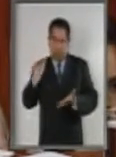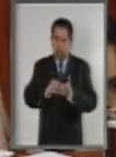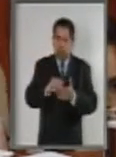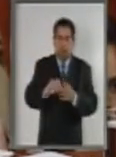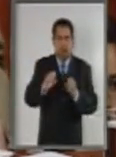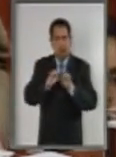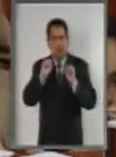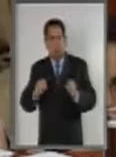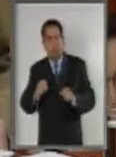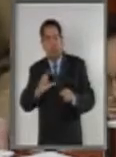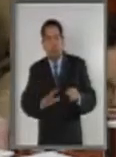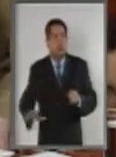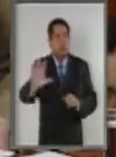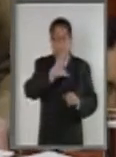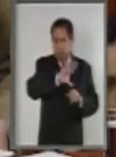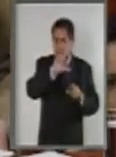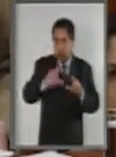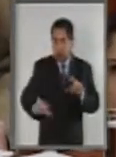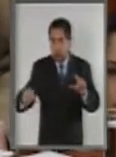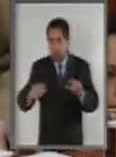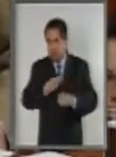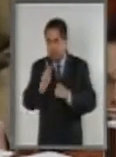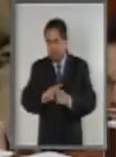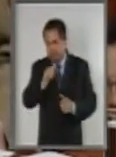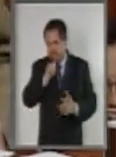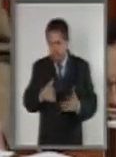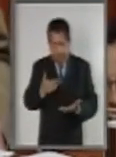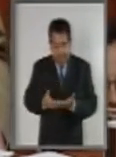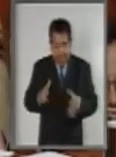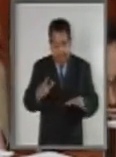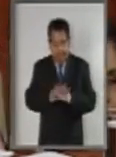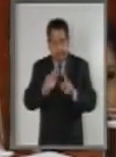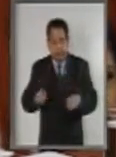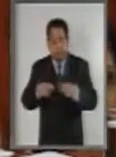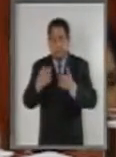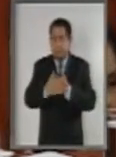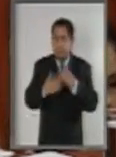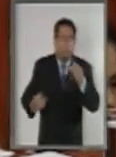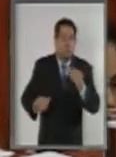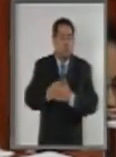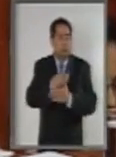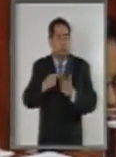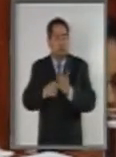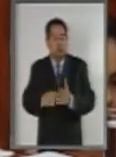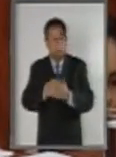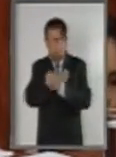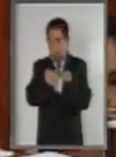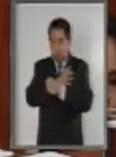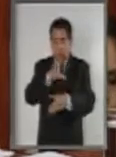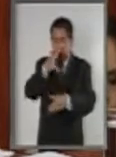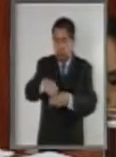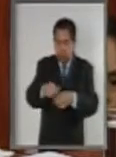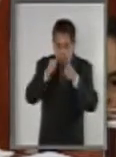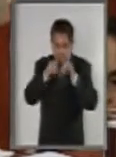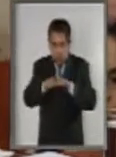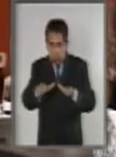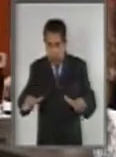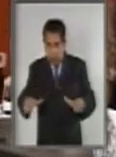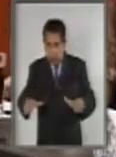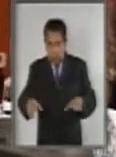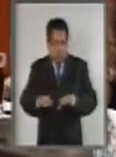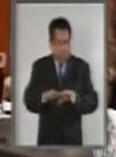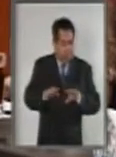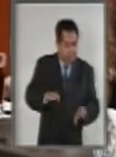educativo del país. Esta reforma crea un modelo de educación inclusiva en todo el rango, desde los